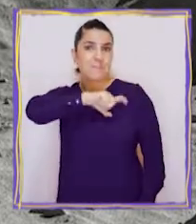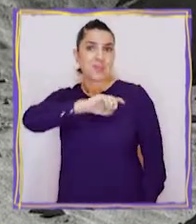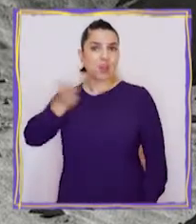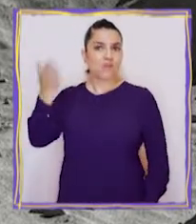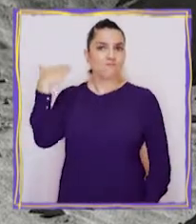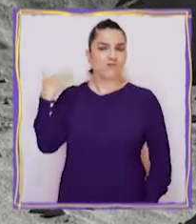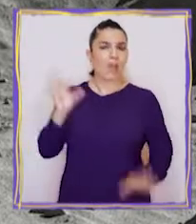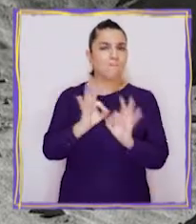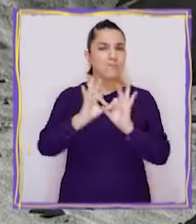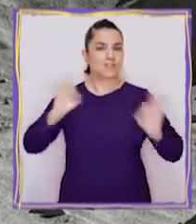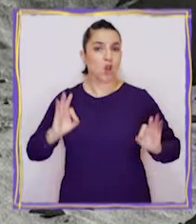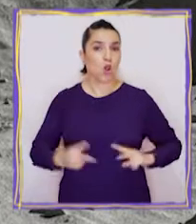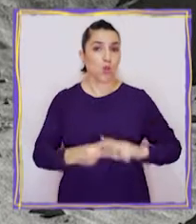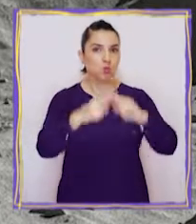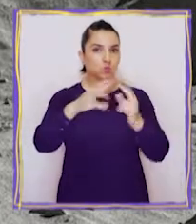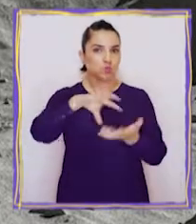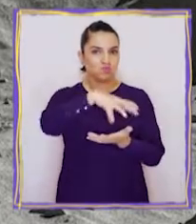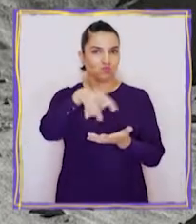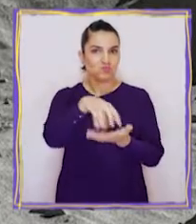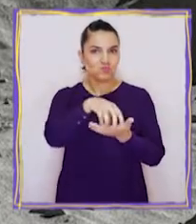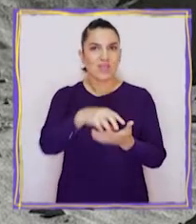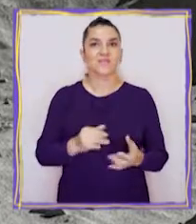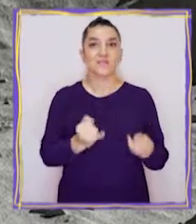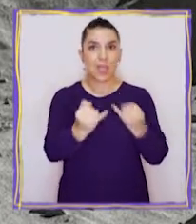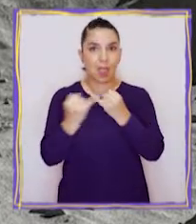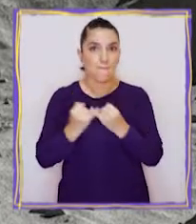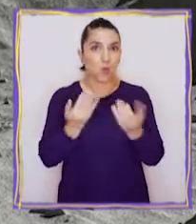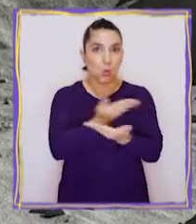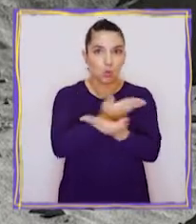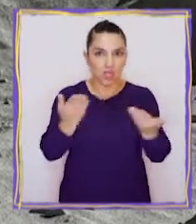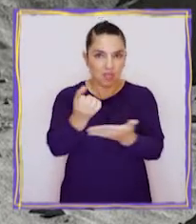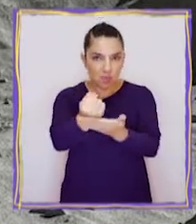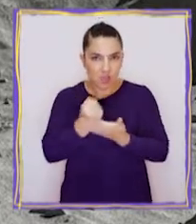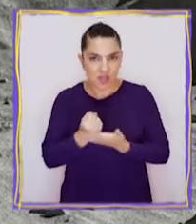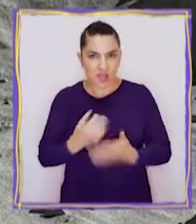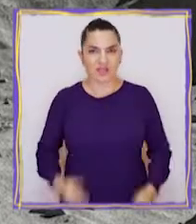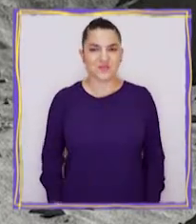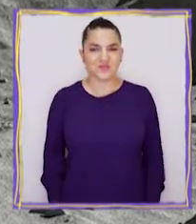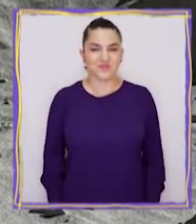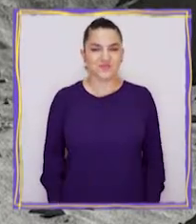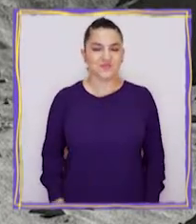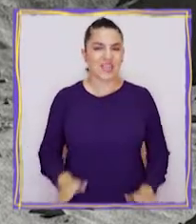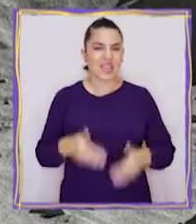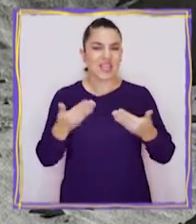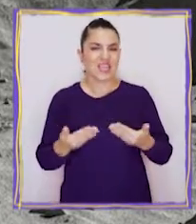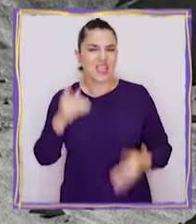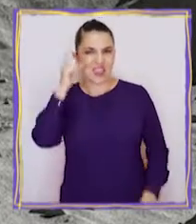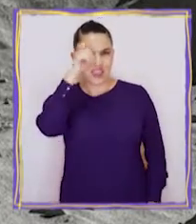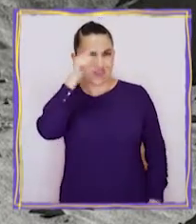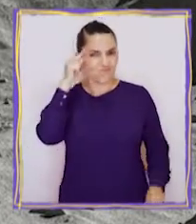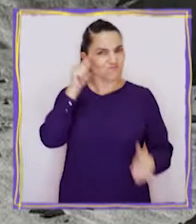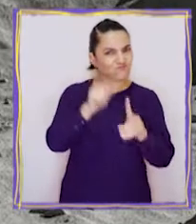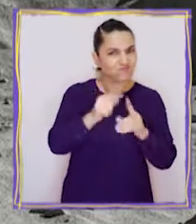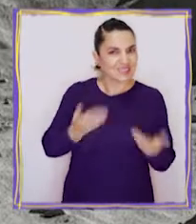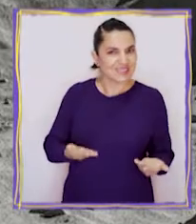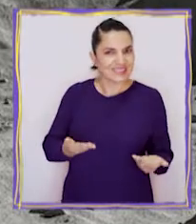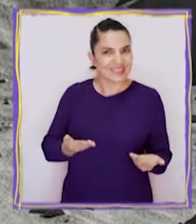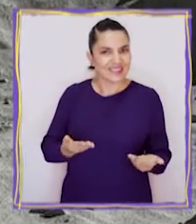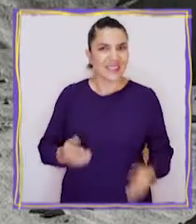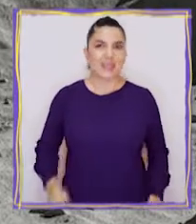fueron especialistas en la construcción de asentamientos. Amigos terrícolas, ¿me ayudarían en esta difícil